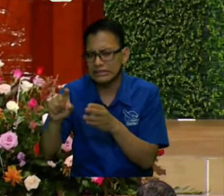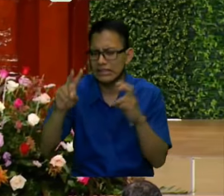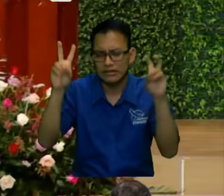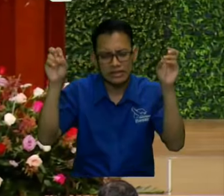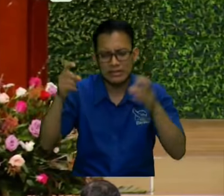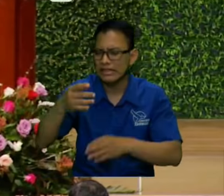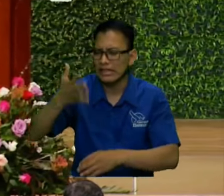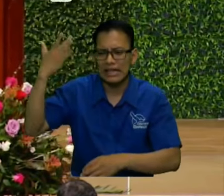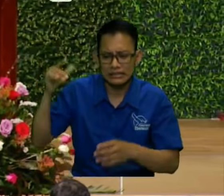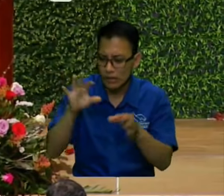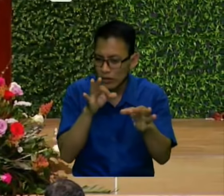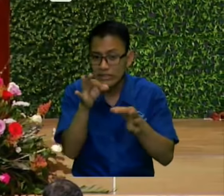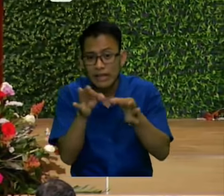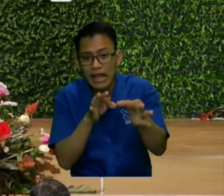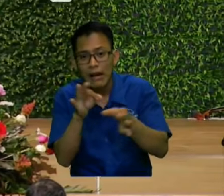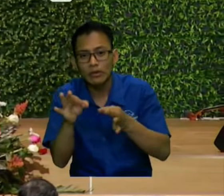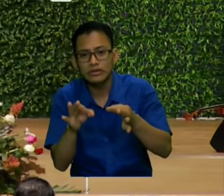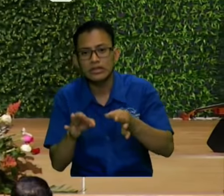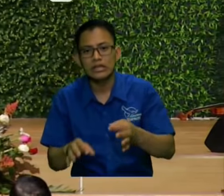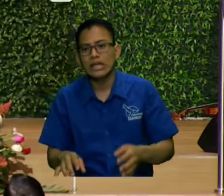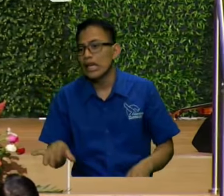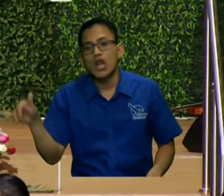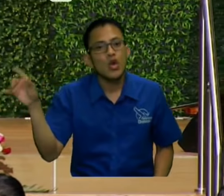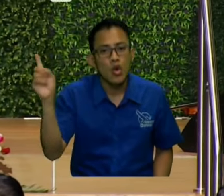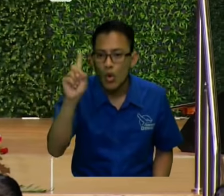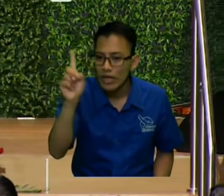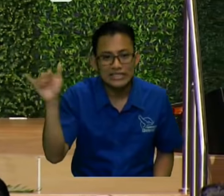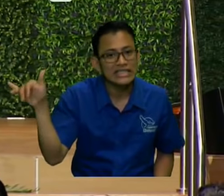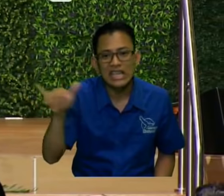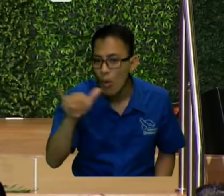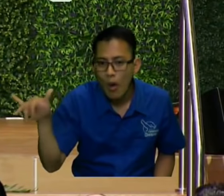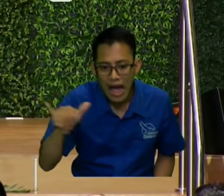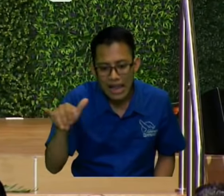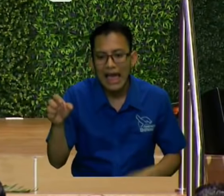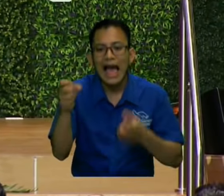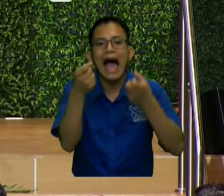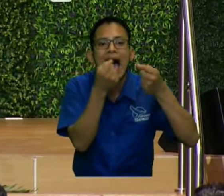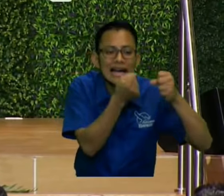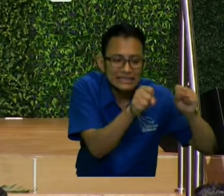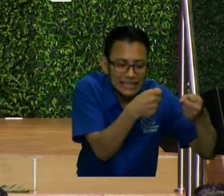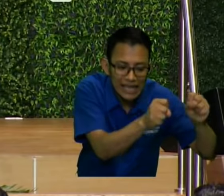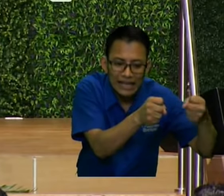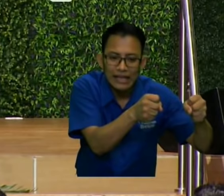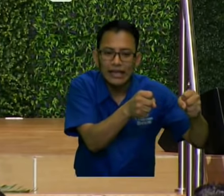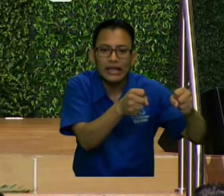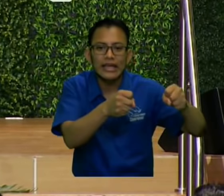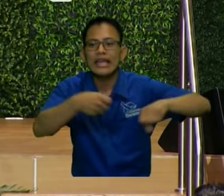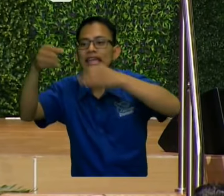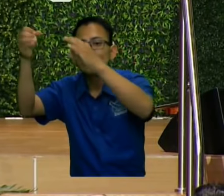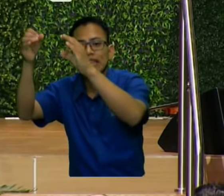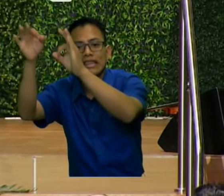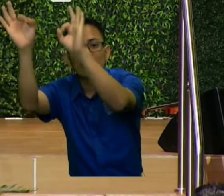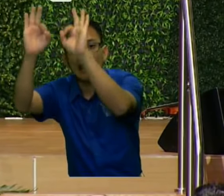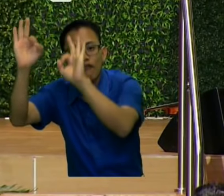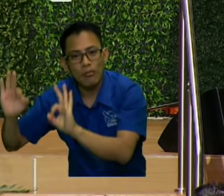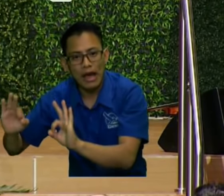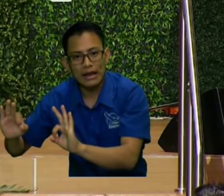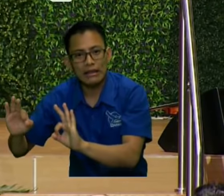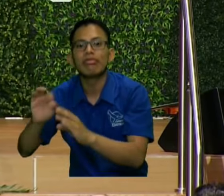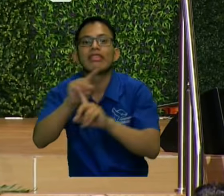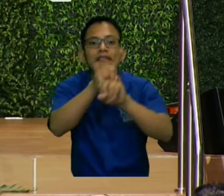momento, es que no es lo mismo hacer que formar. No es lo